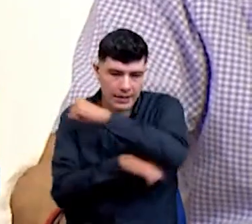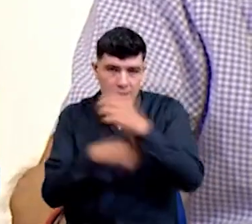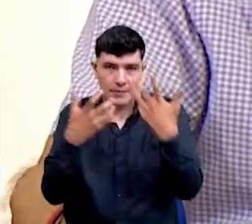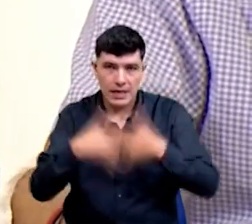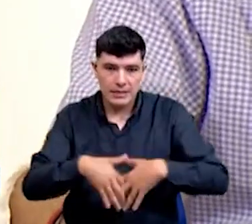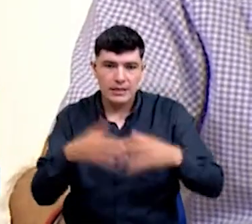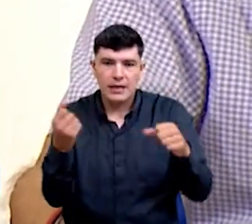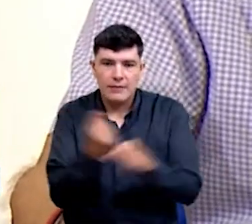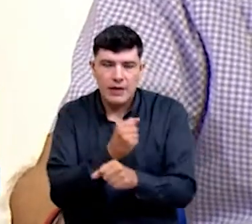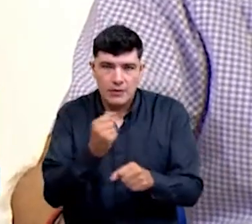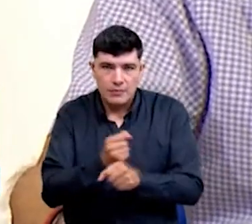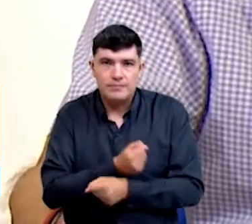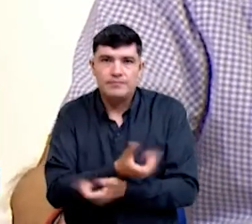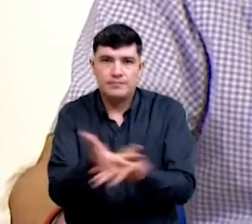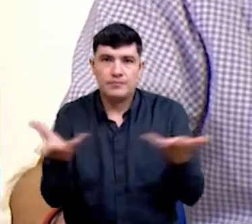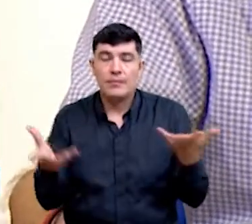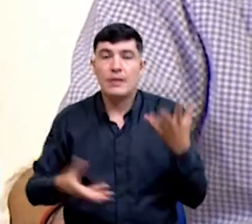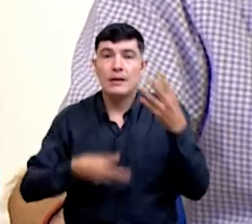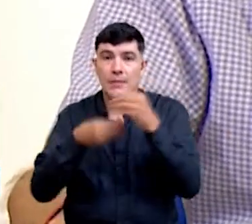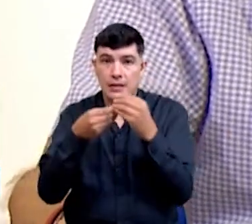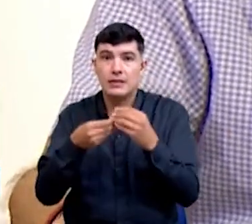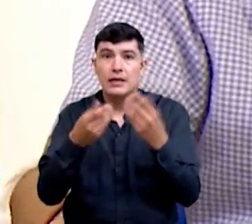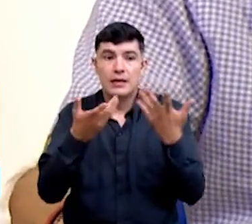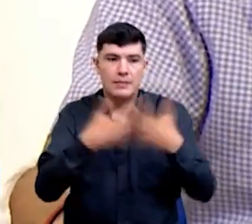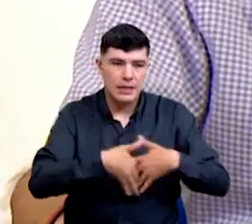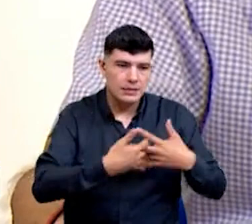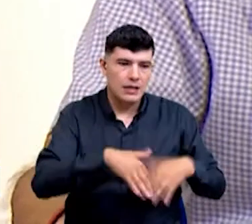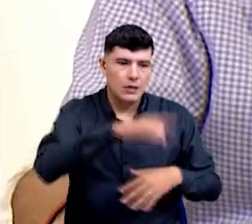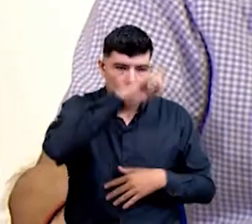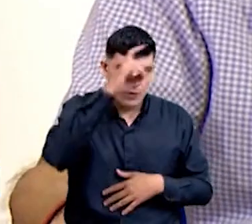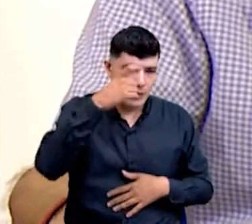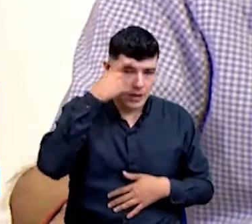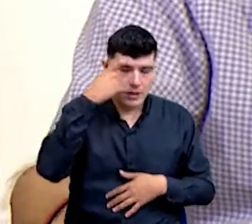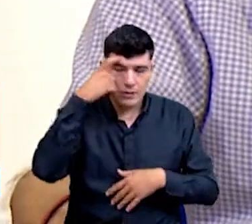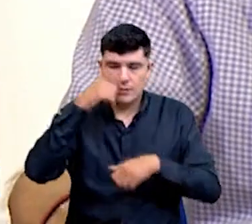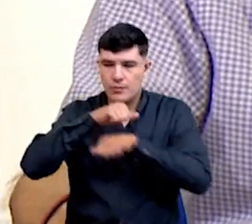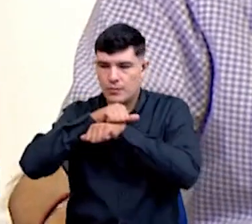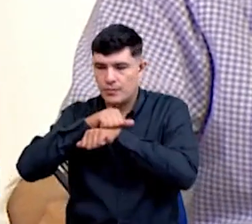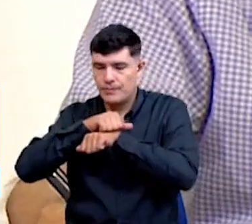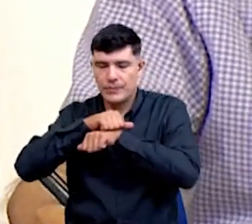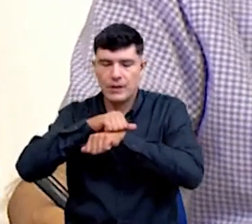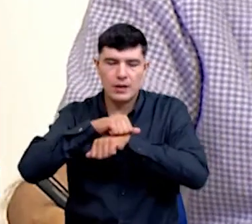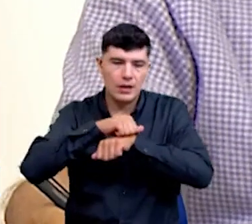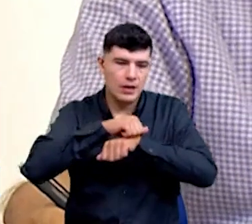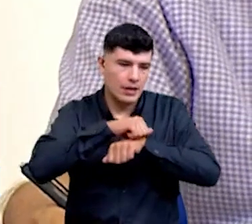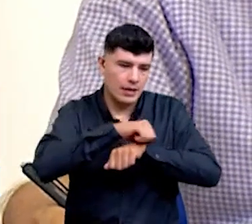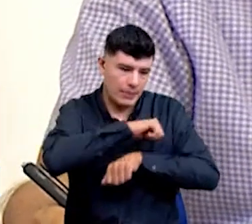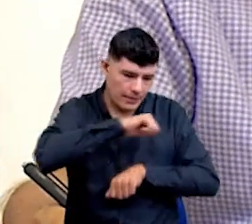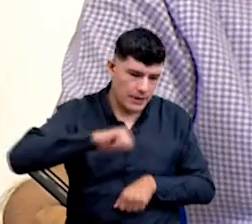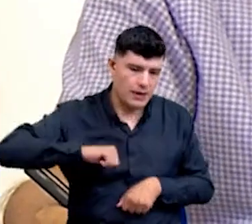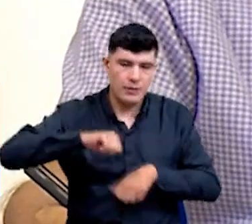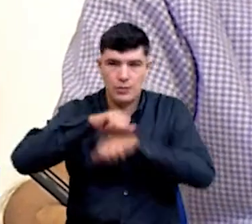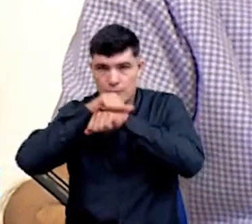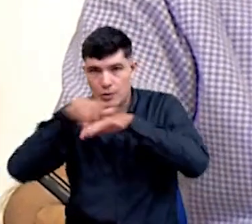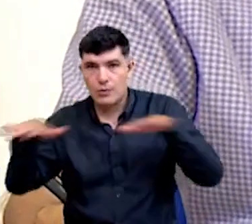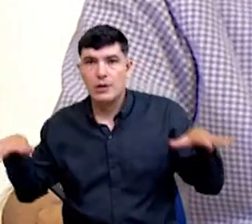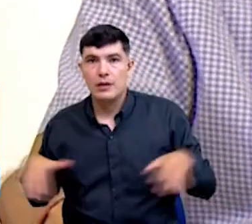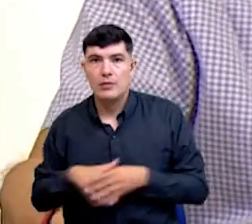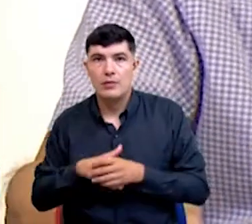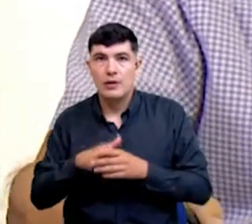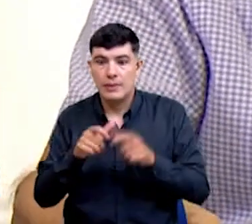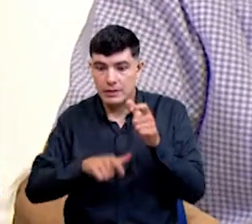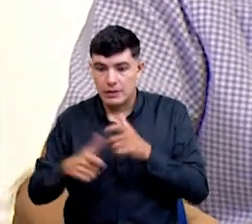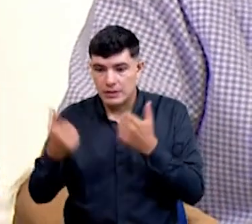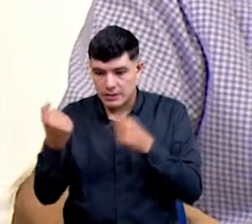las entidades gubernamentales privadas y por supuesto a nuestros empresarios con tanto esfuerzo logran